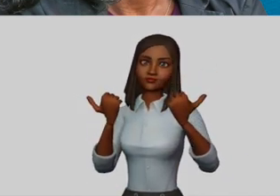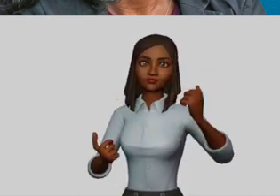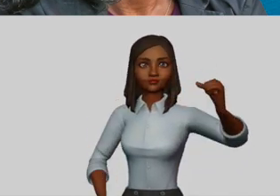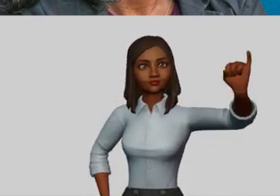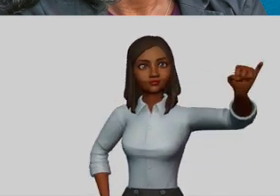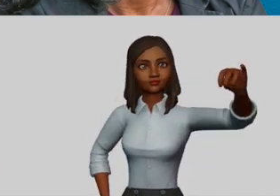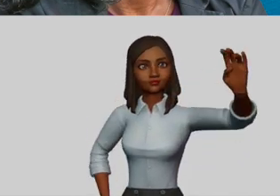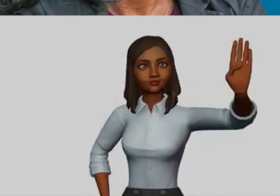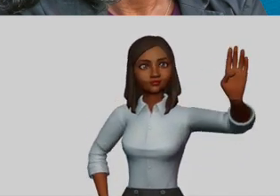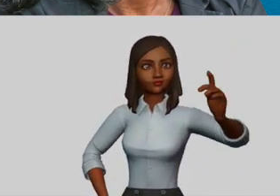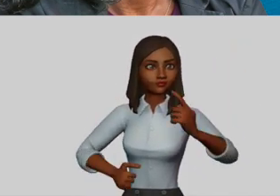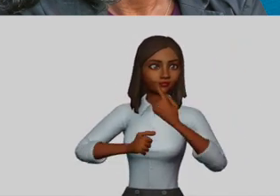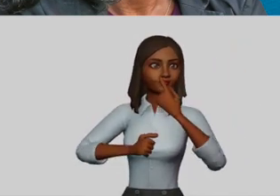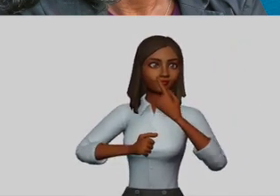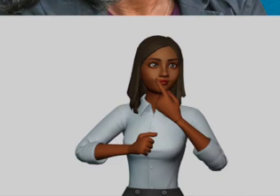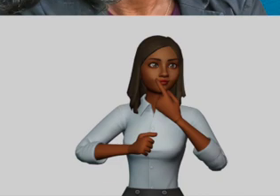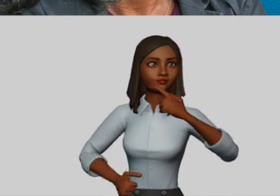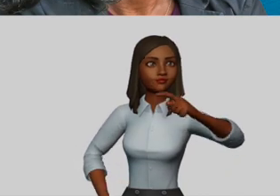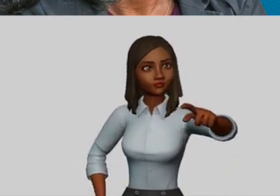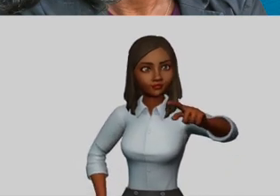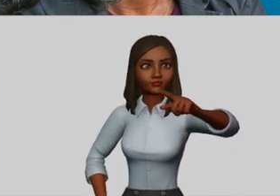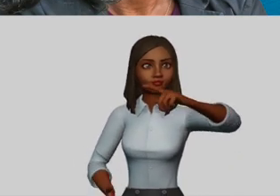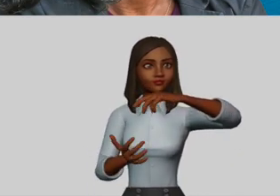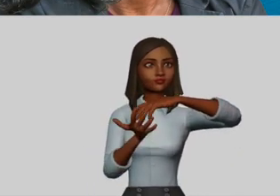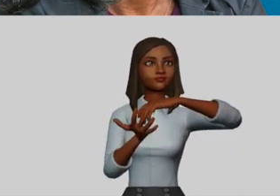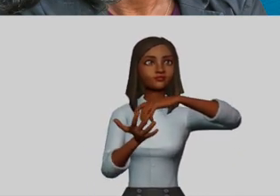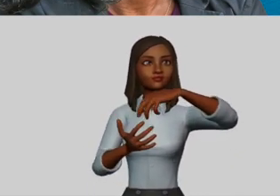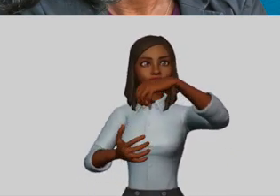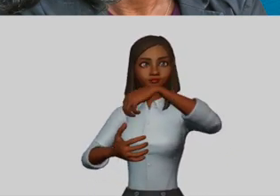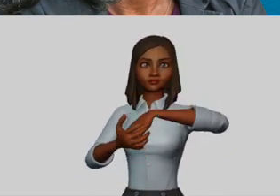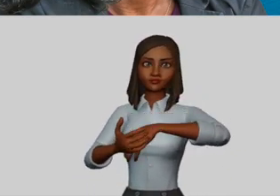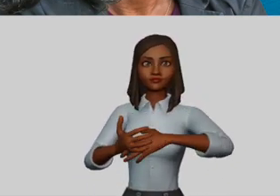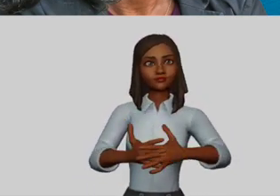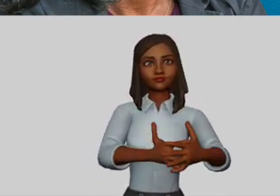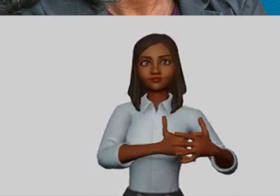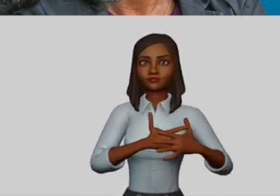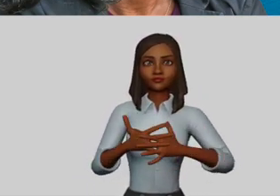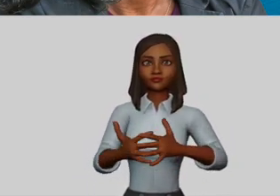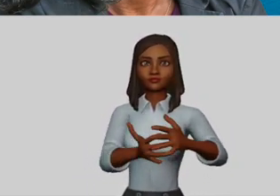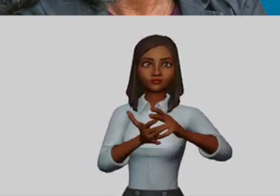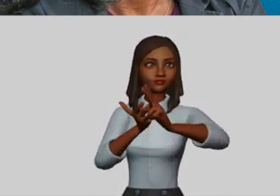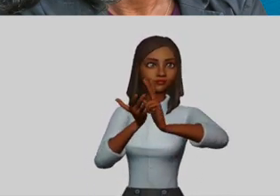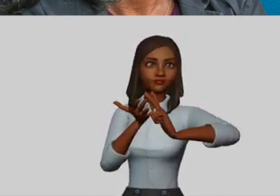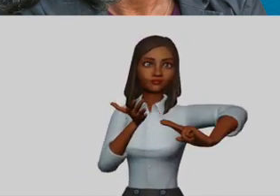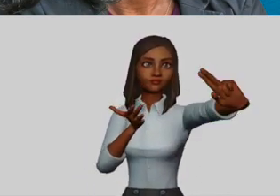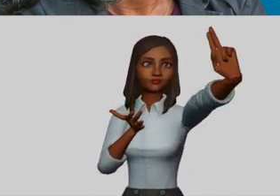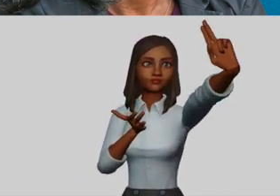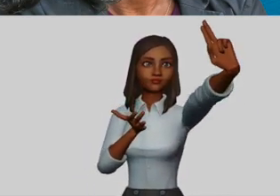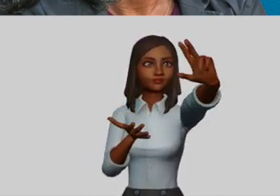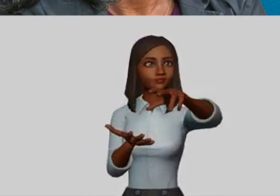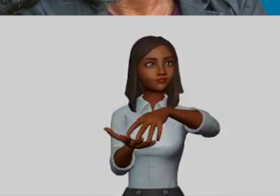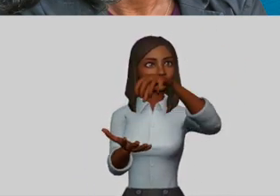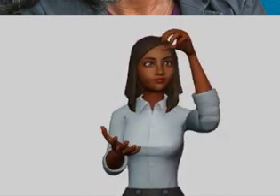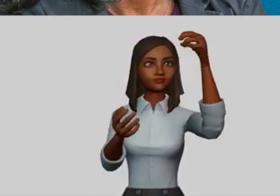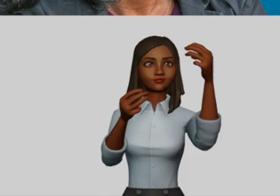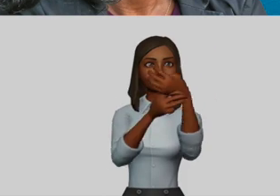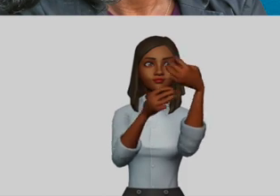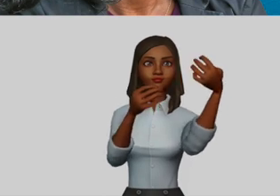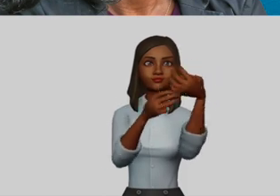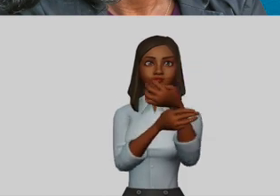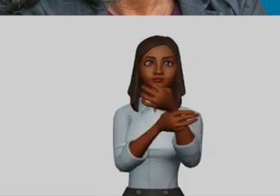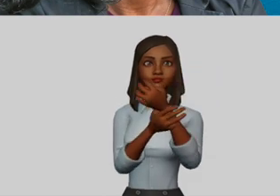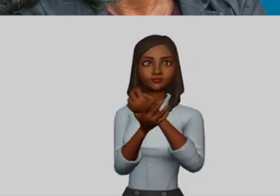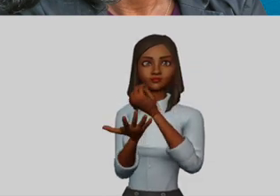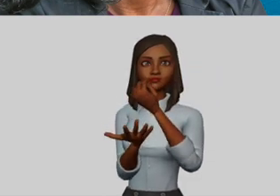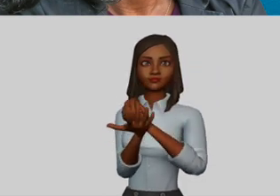hace. Soy creyente que, la, que la, los negocios del futuro van a ser negocios que no solamente van a ser